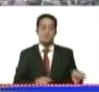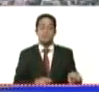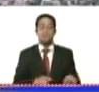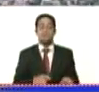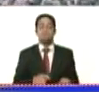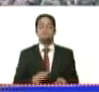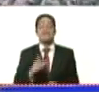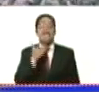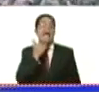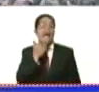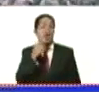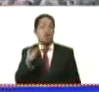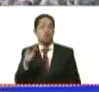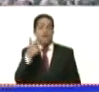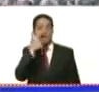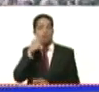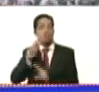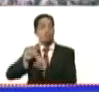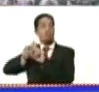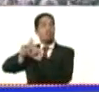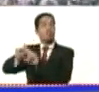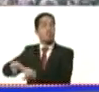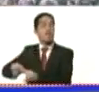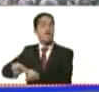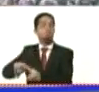Órgano que no se usa se atrofia.